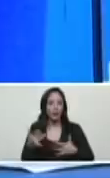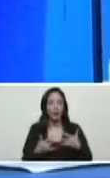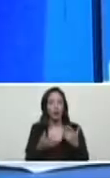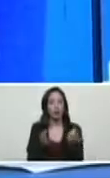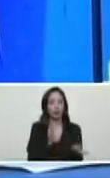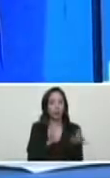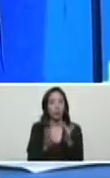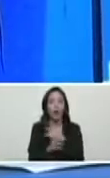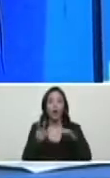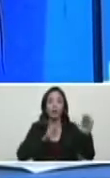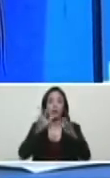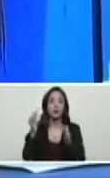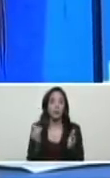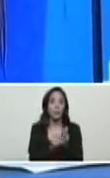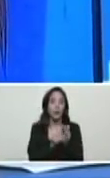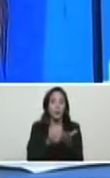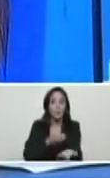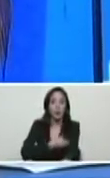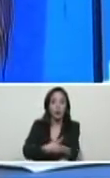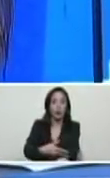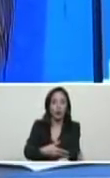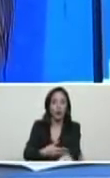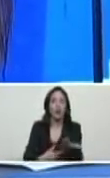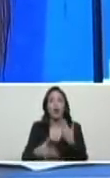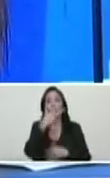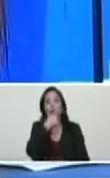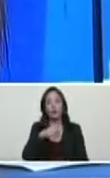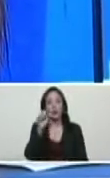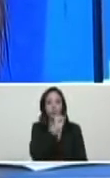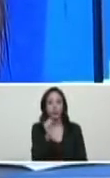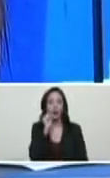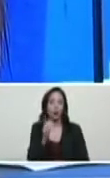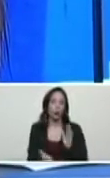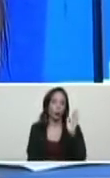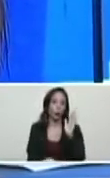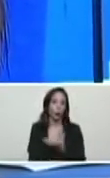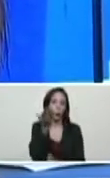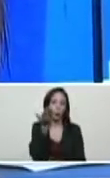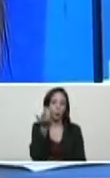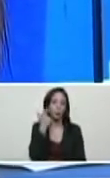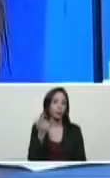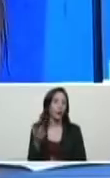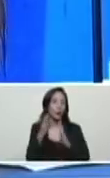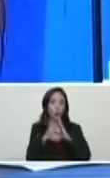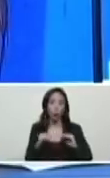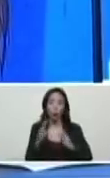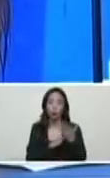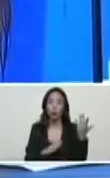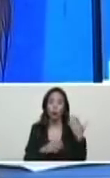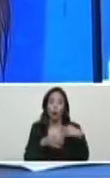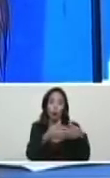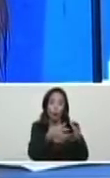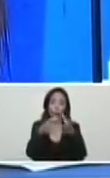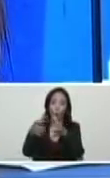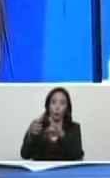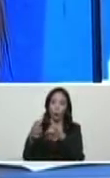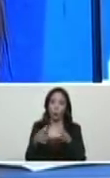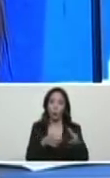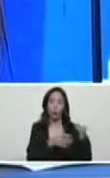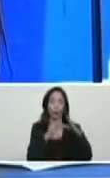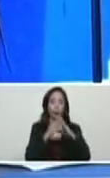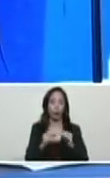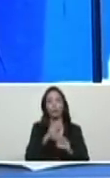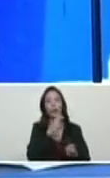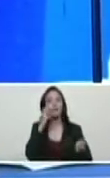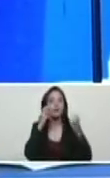los 13.000 millones de bolívares soberanos en cada una de las instancias. Y quiero decirle, presidente, que han